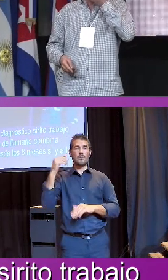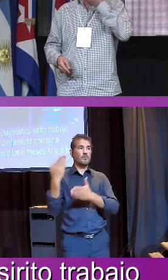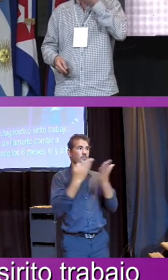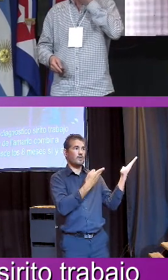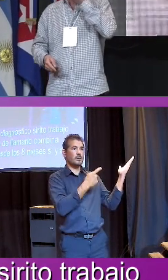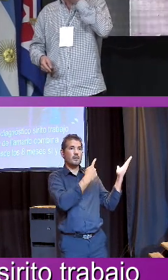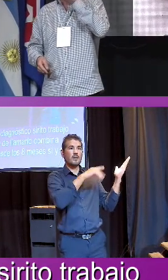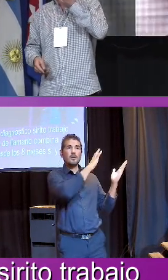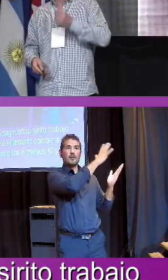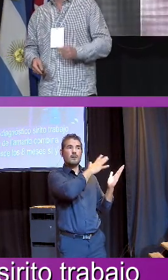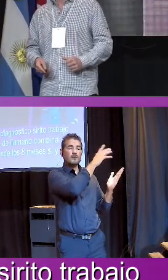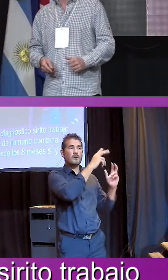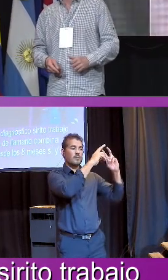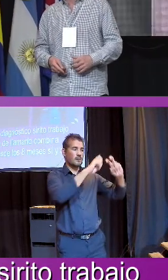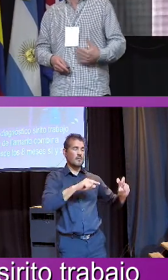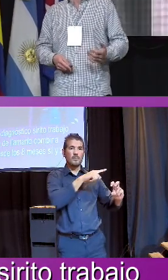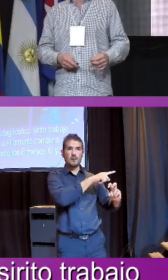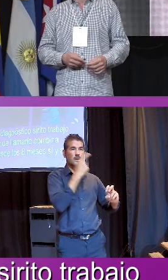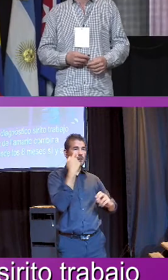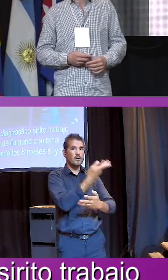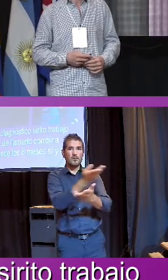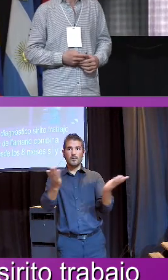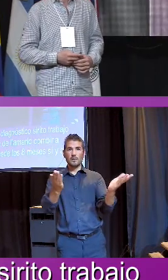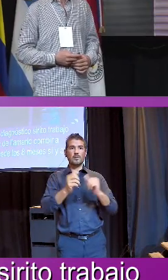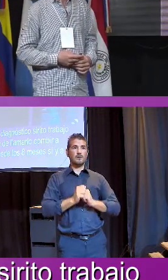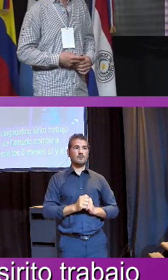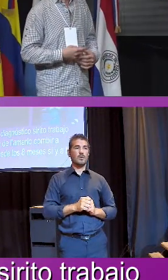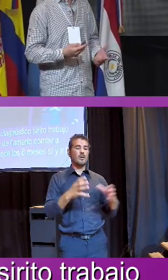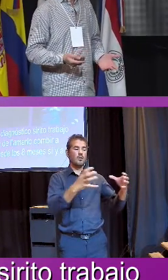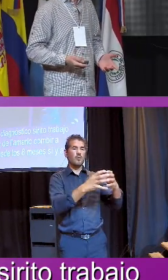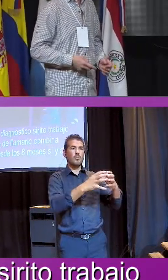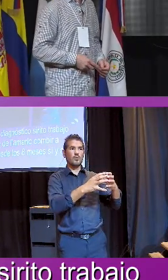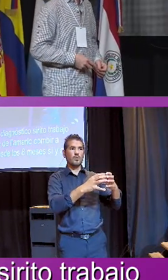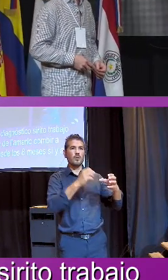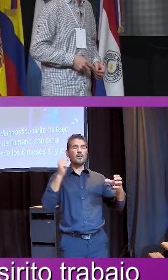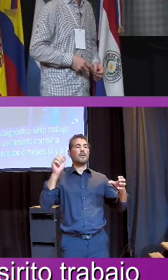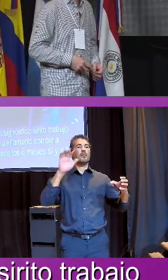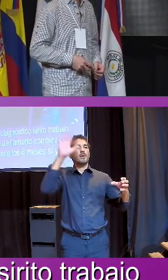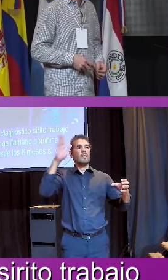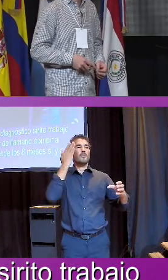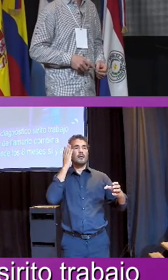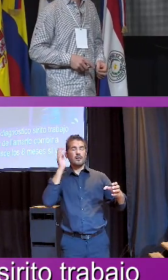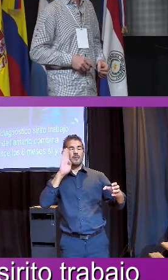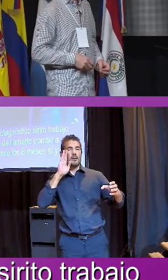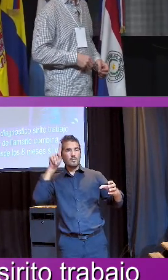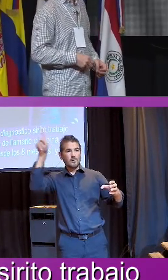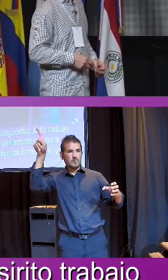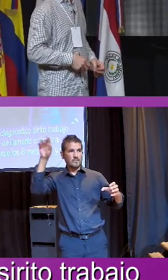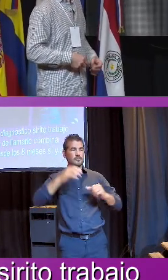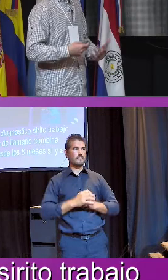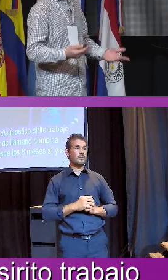línea de investigación muy interesante, de una investigación que se llama Amy Kling y su equipo, que creo que nos sirve para pensar muchas cosas